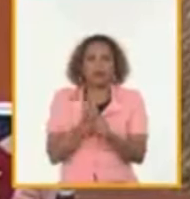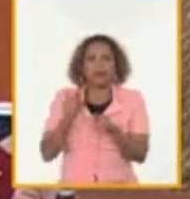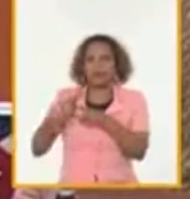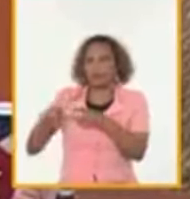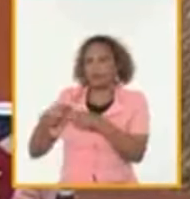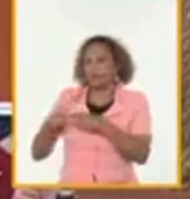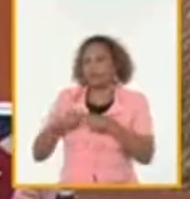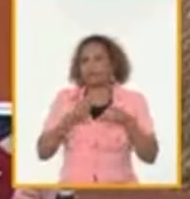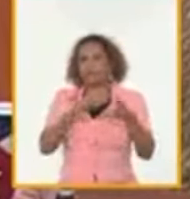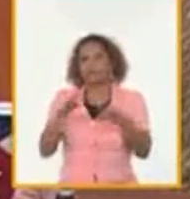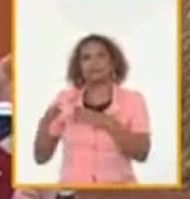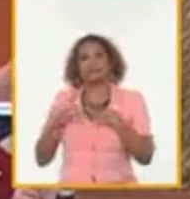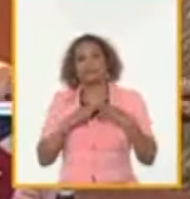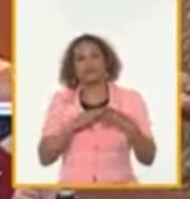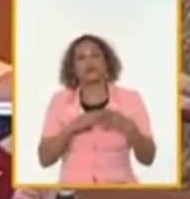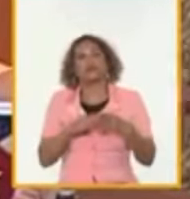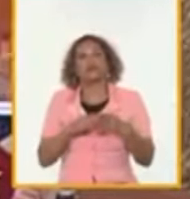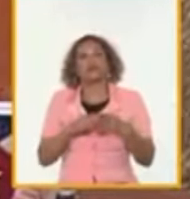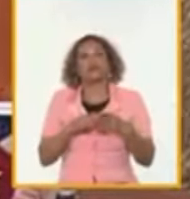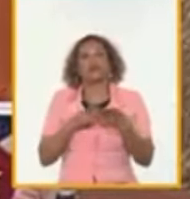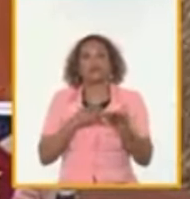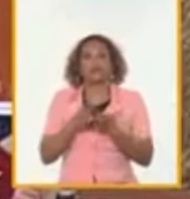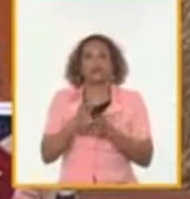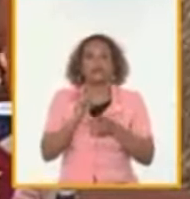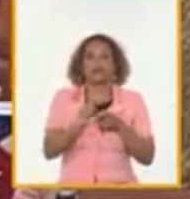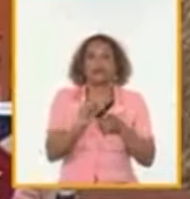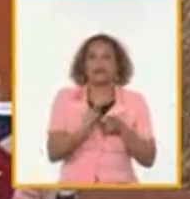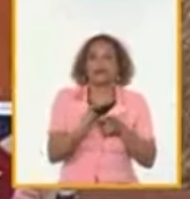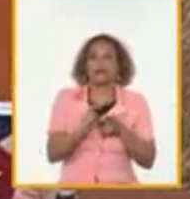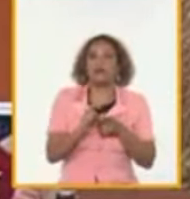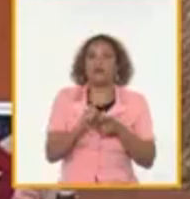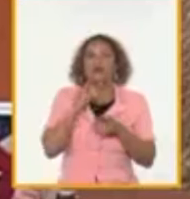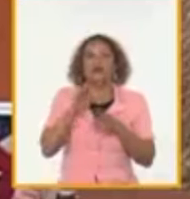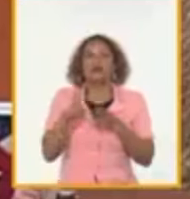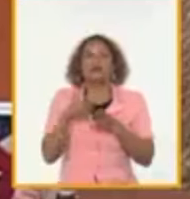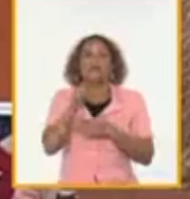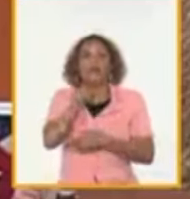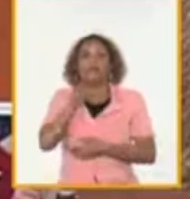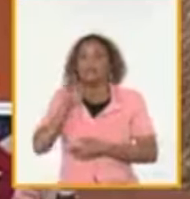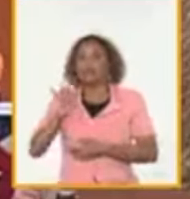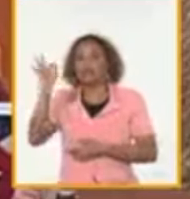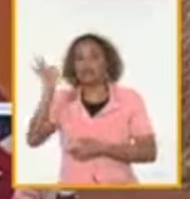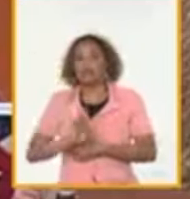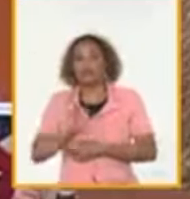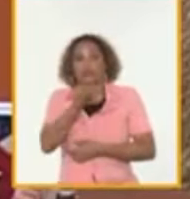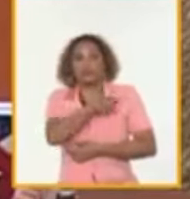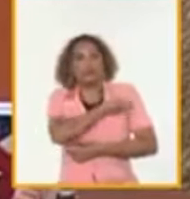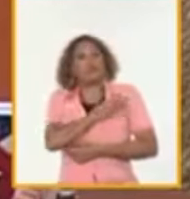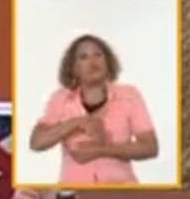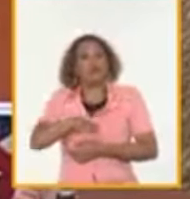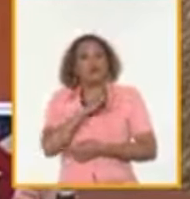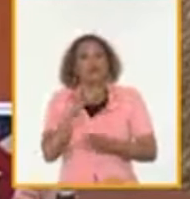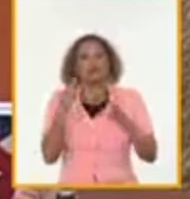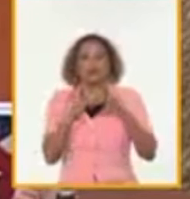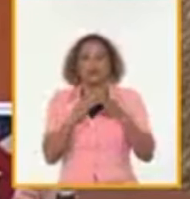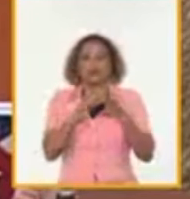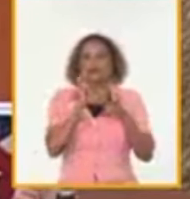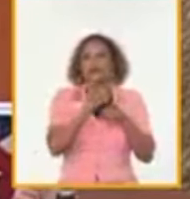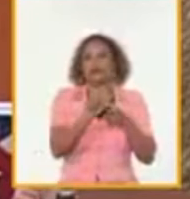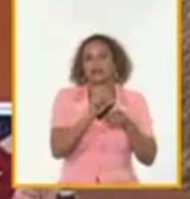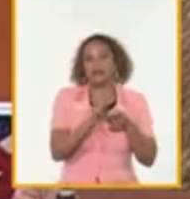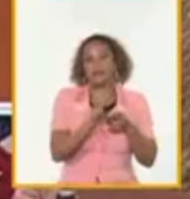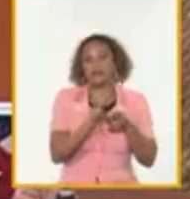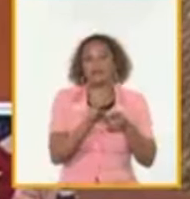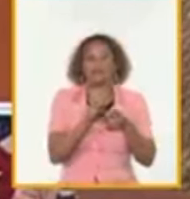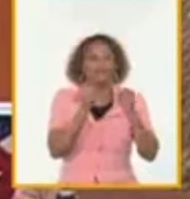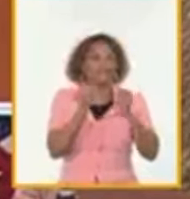comunidades eh Rurales Realmente el 2% de nuestra población es la que vive en en el